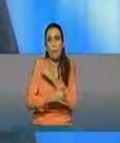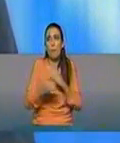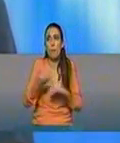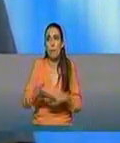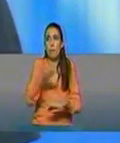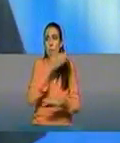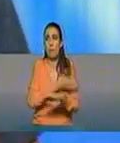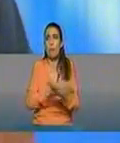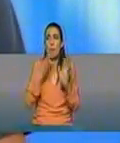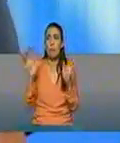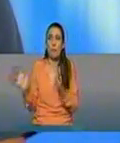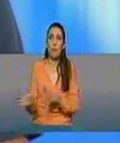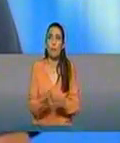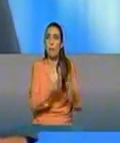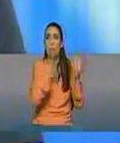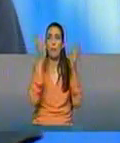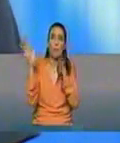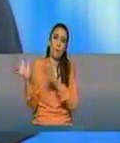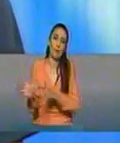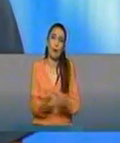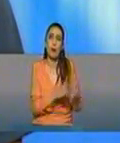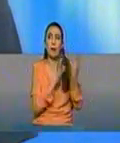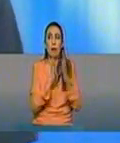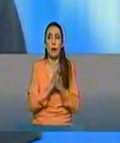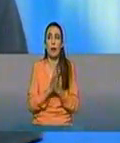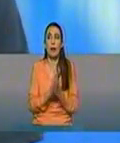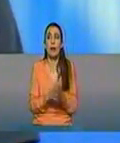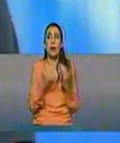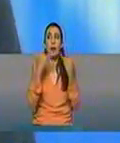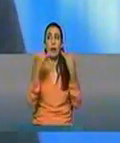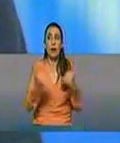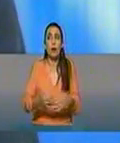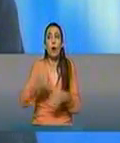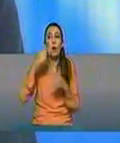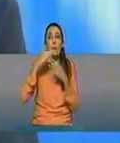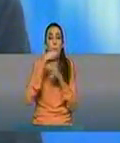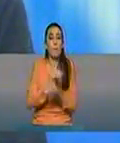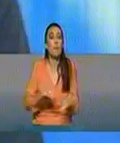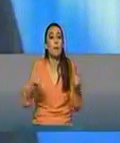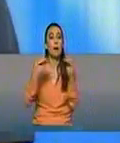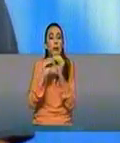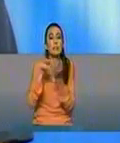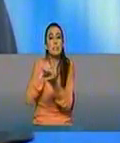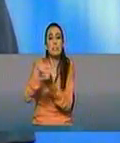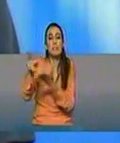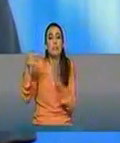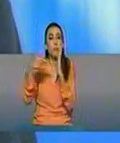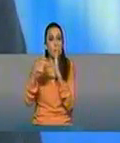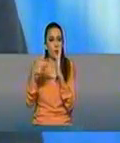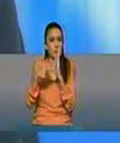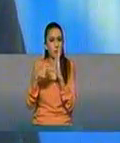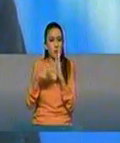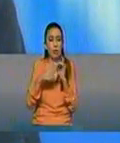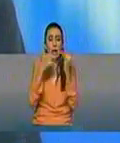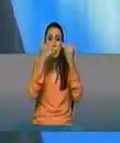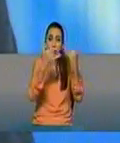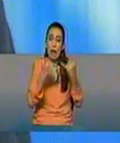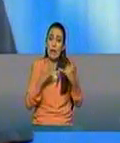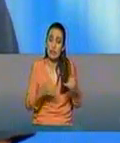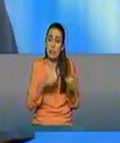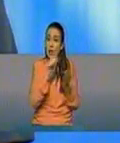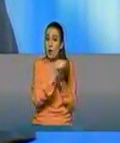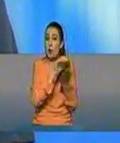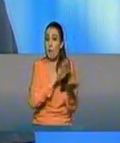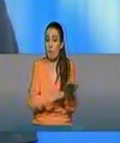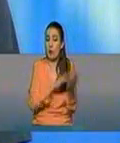nos promovió y dijo vamos a hacer desarrollo local, nos haga que paguemos nosotros más impuestos que las cervezas importadas. Entonces, para este caso, este proyecto